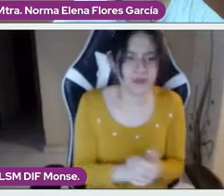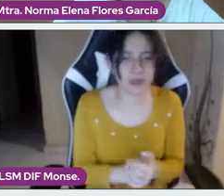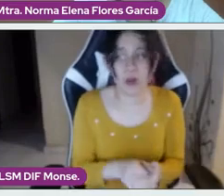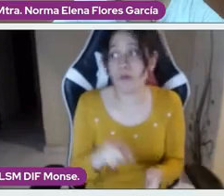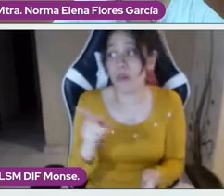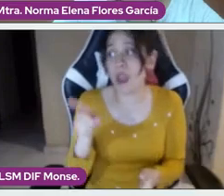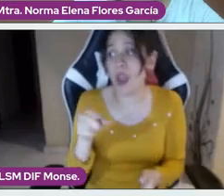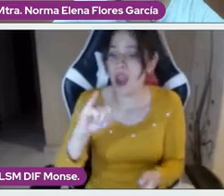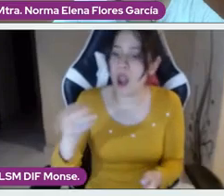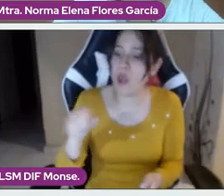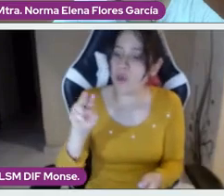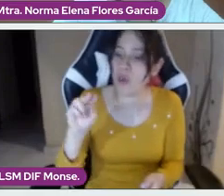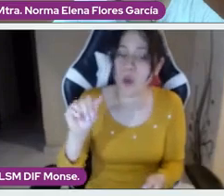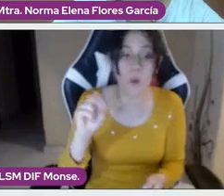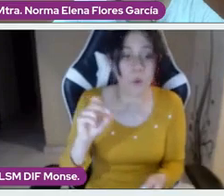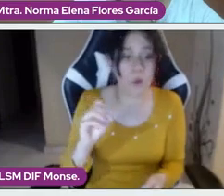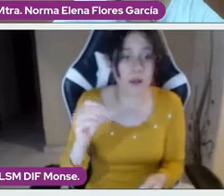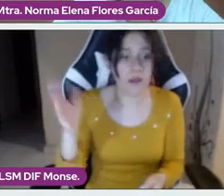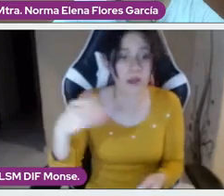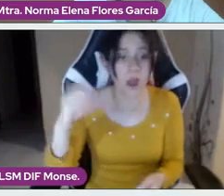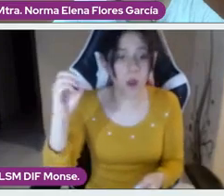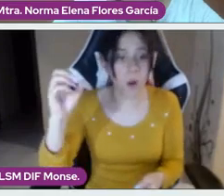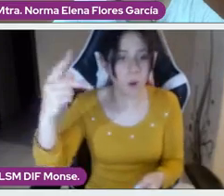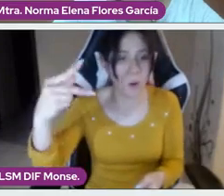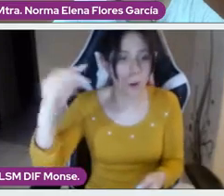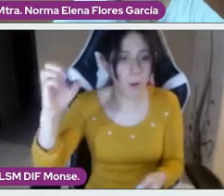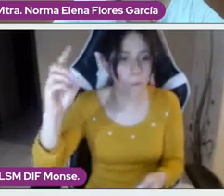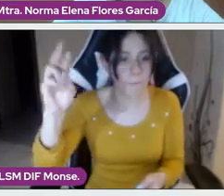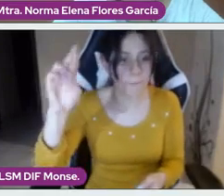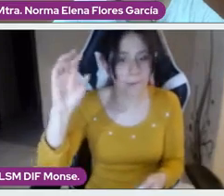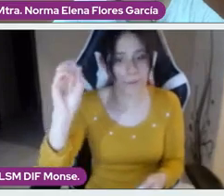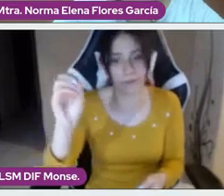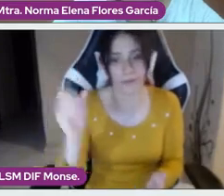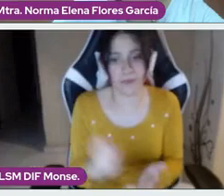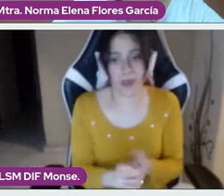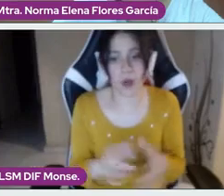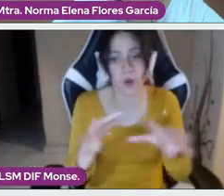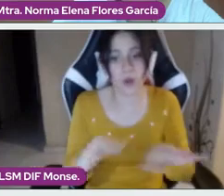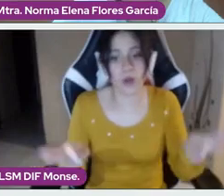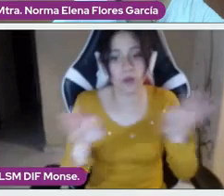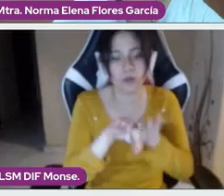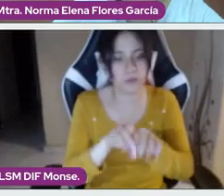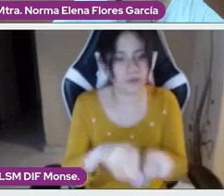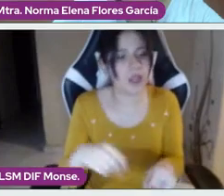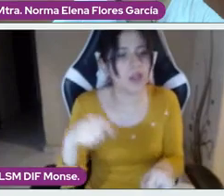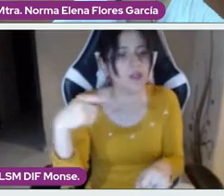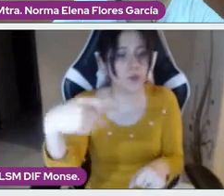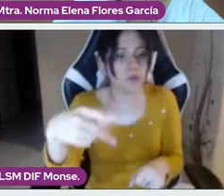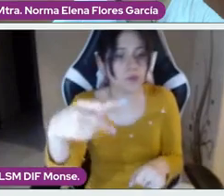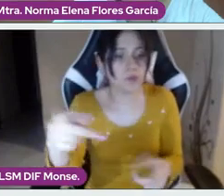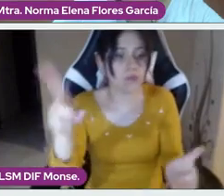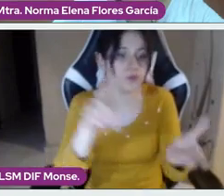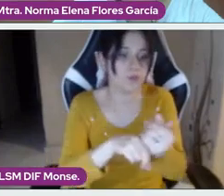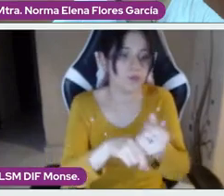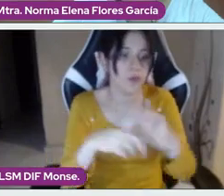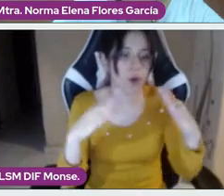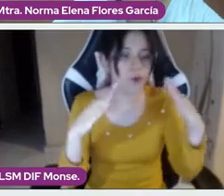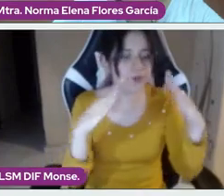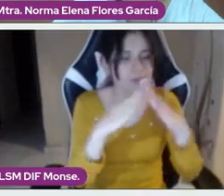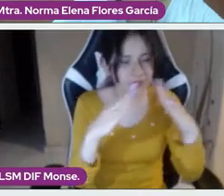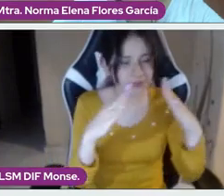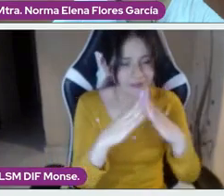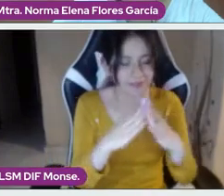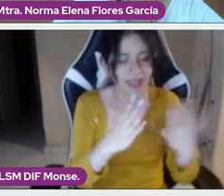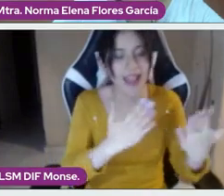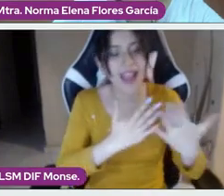¿Qué te da valor? Lo que tienes, lo que tienes en tu casa, el amor, las risas,